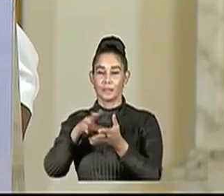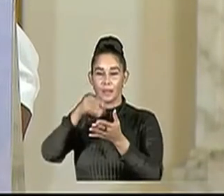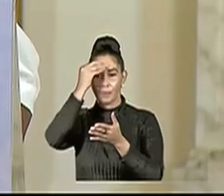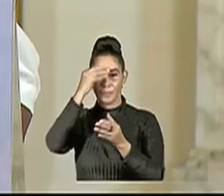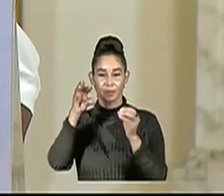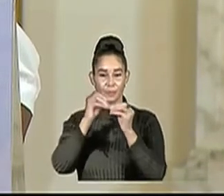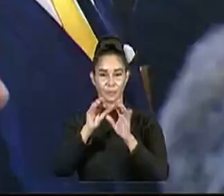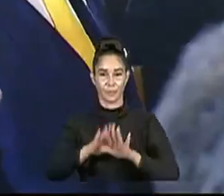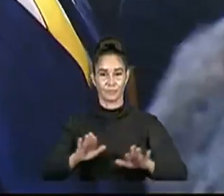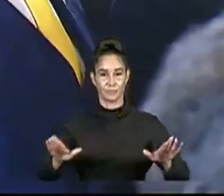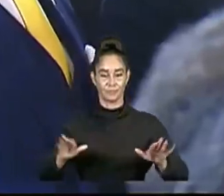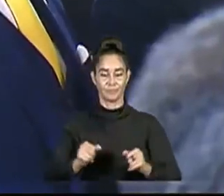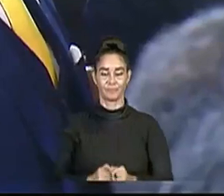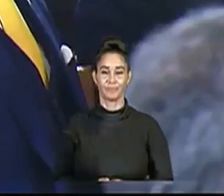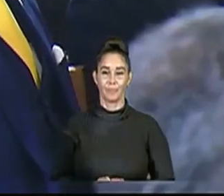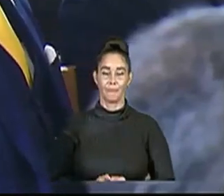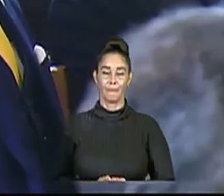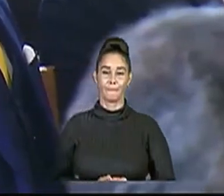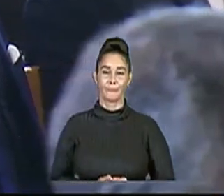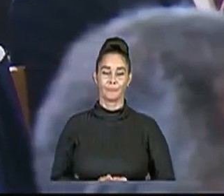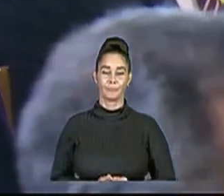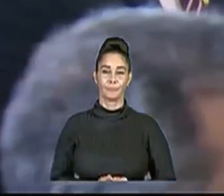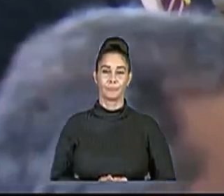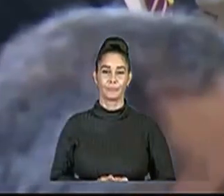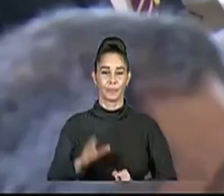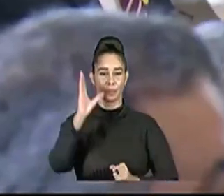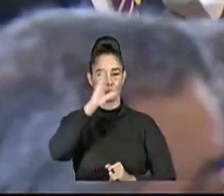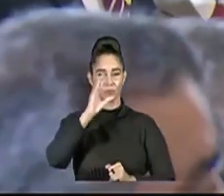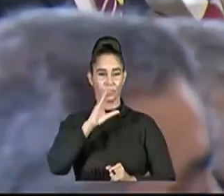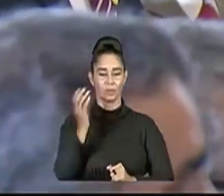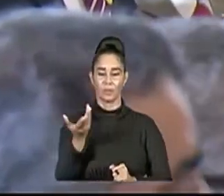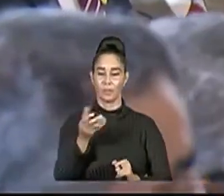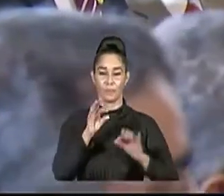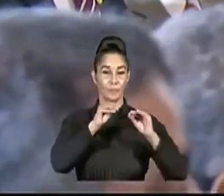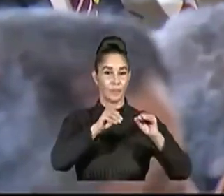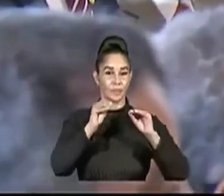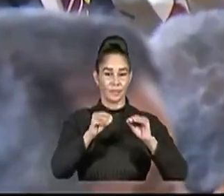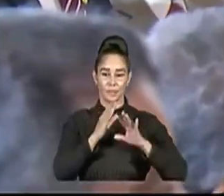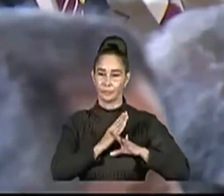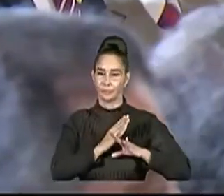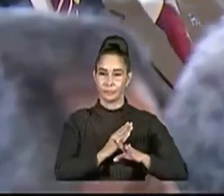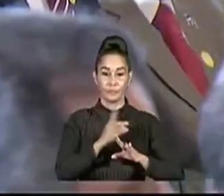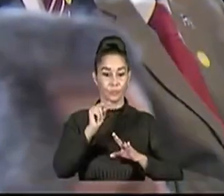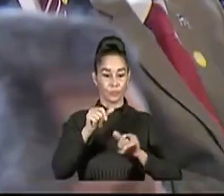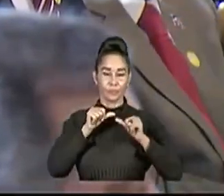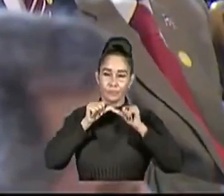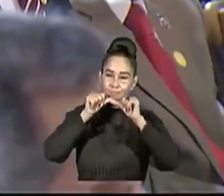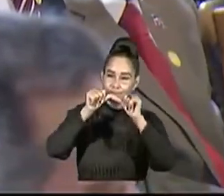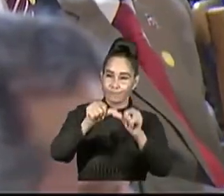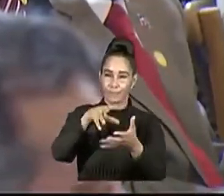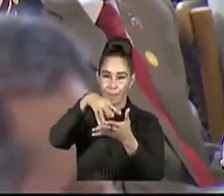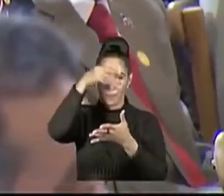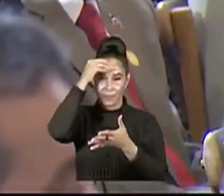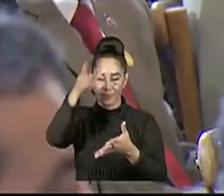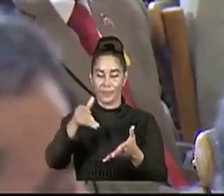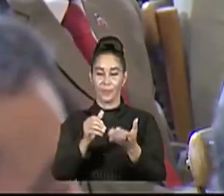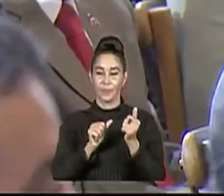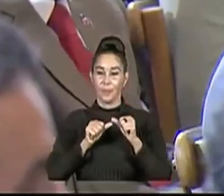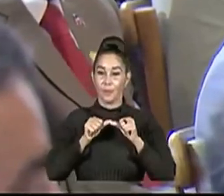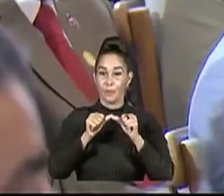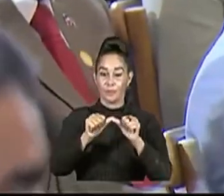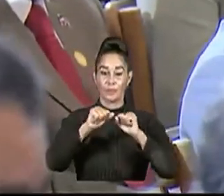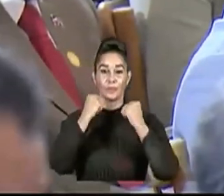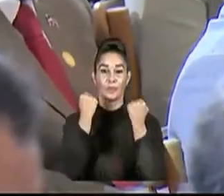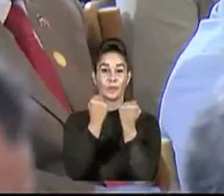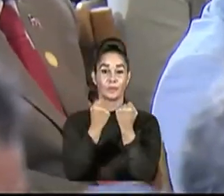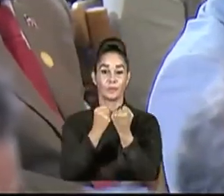nuestros estudiantes. No busquemos excusas para enseñar y, sobre todo, caminemos a la par de una sociedad